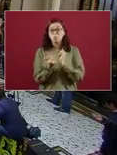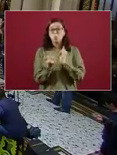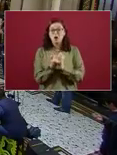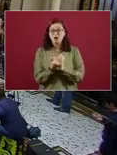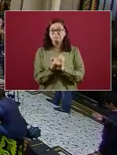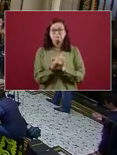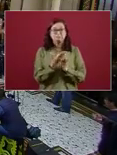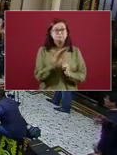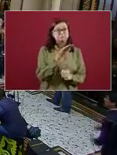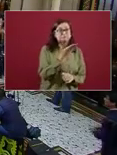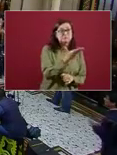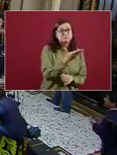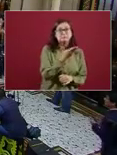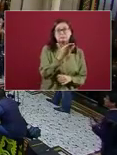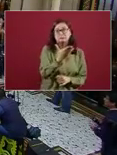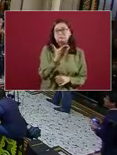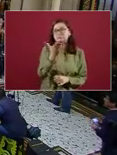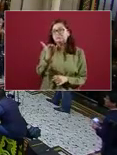yaquis